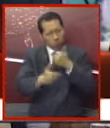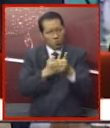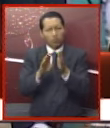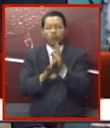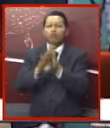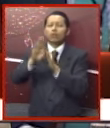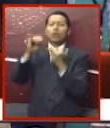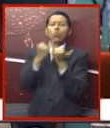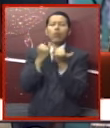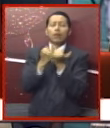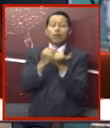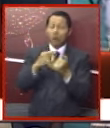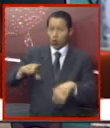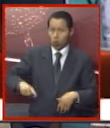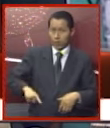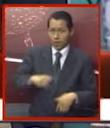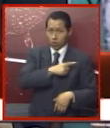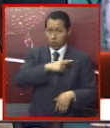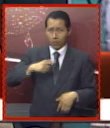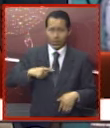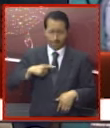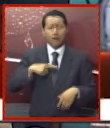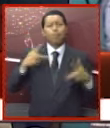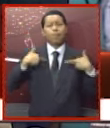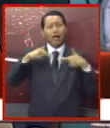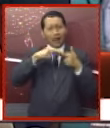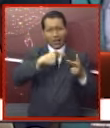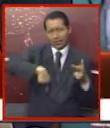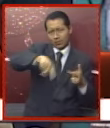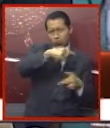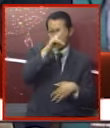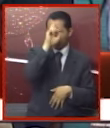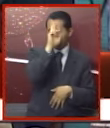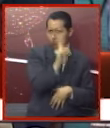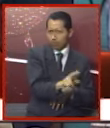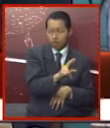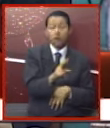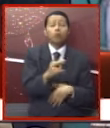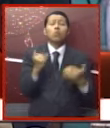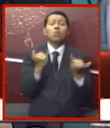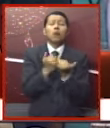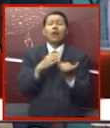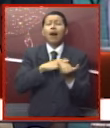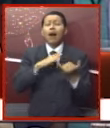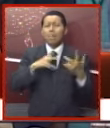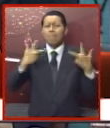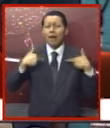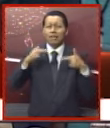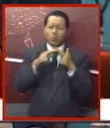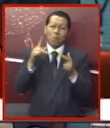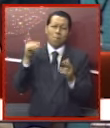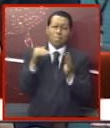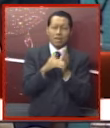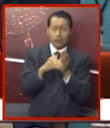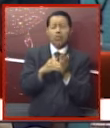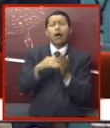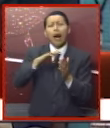el respeto a los maestros y maestras en su ámbito, a aquellos miles y miles de maestros que sí están en el